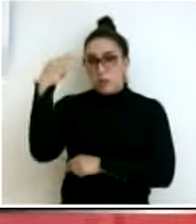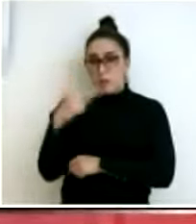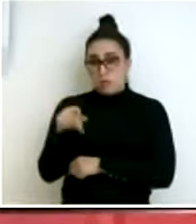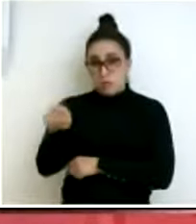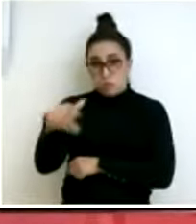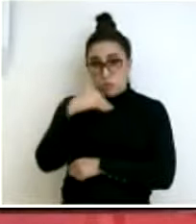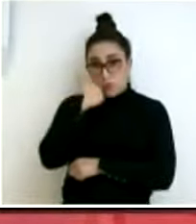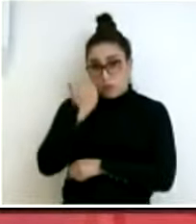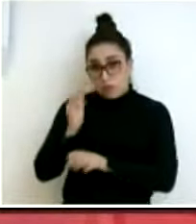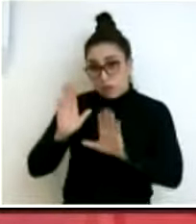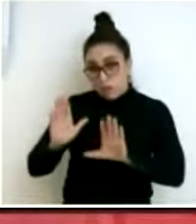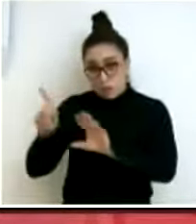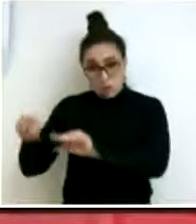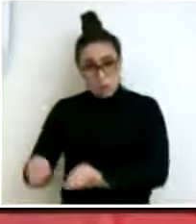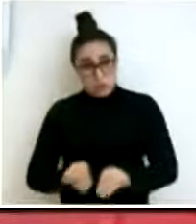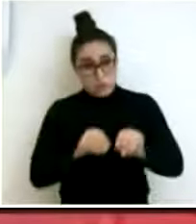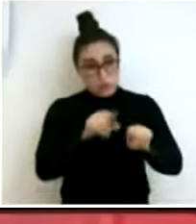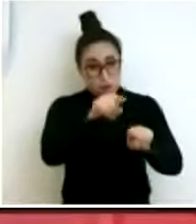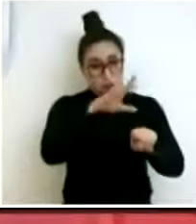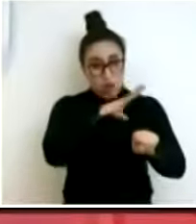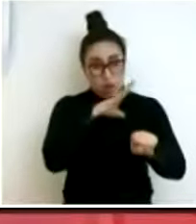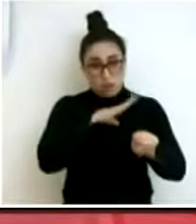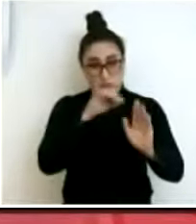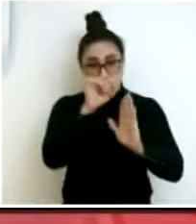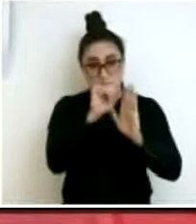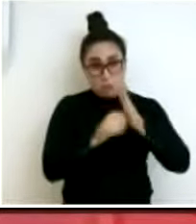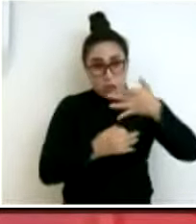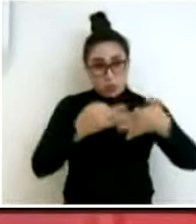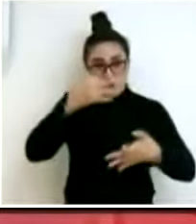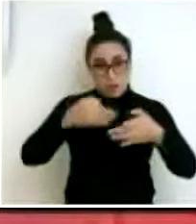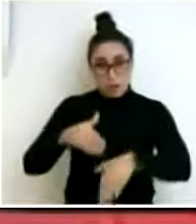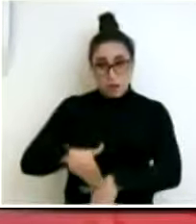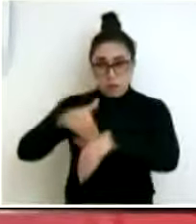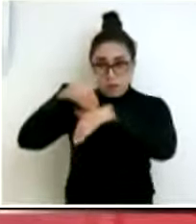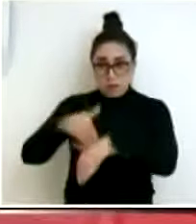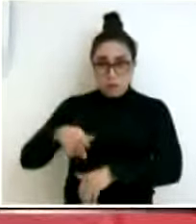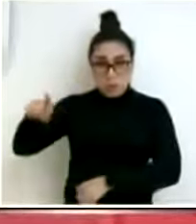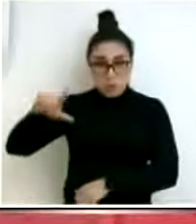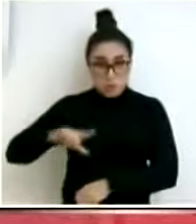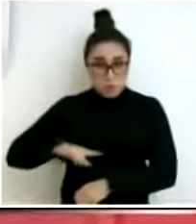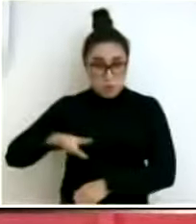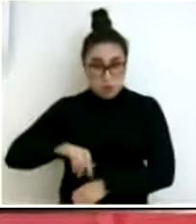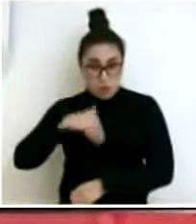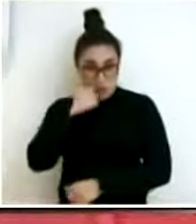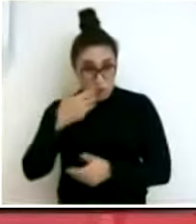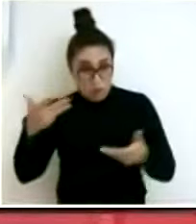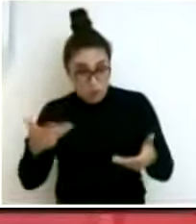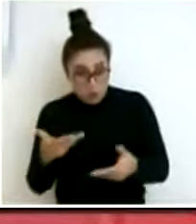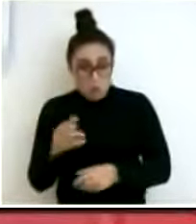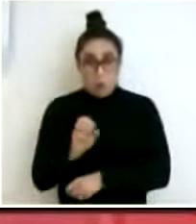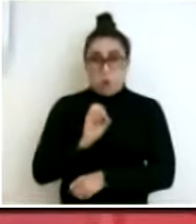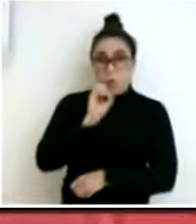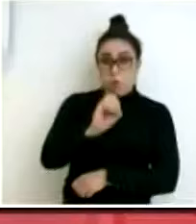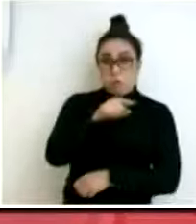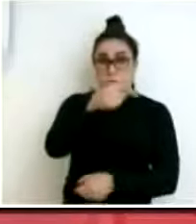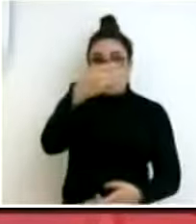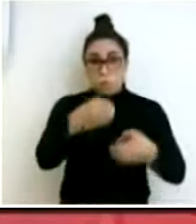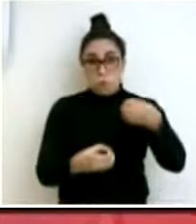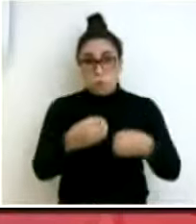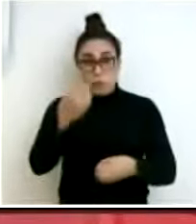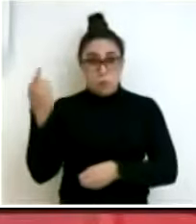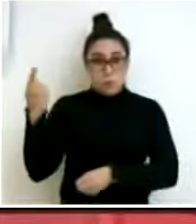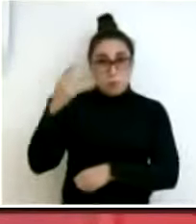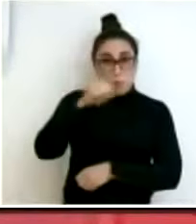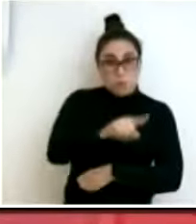país con un poder judicial sometido, juzgados de consigna, tribunales